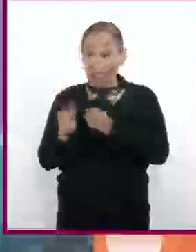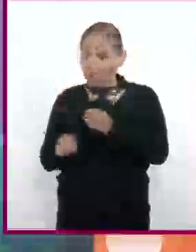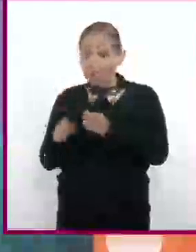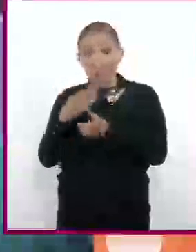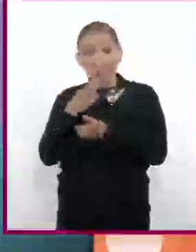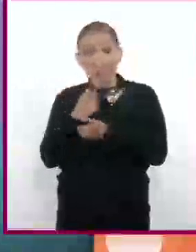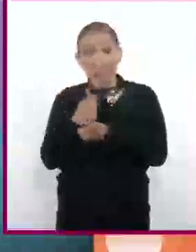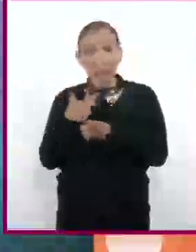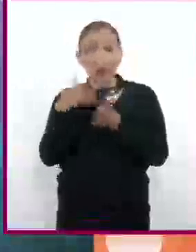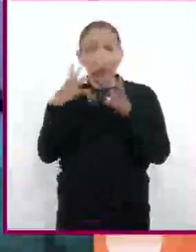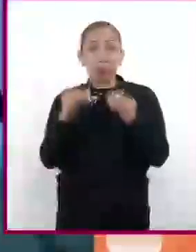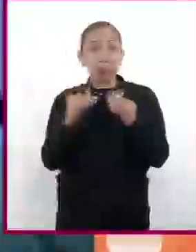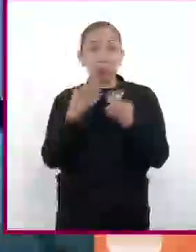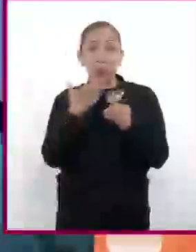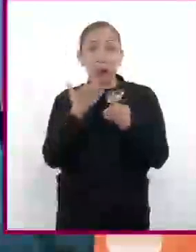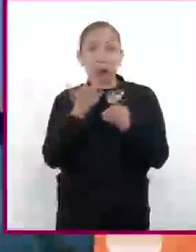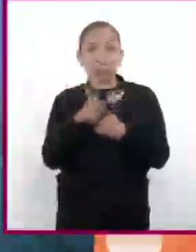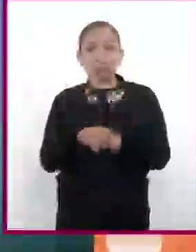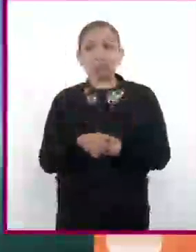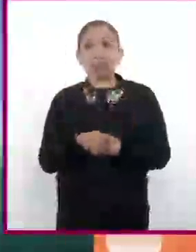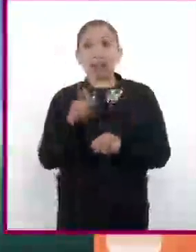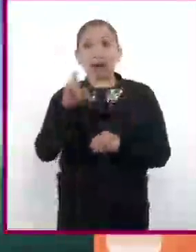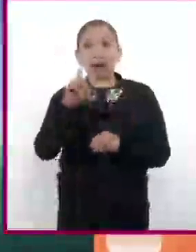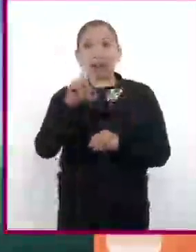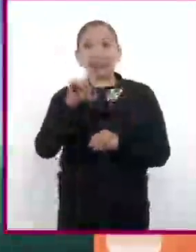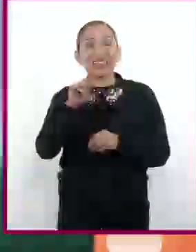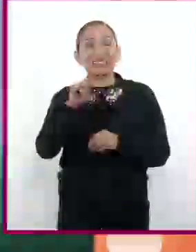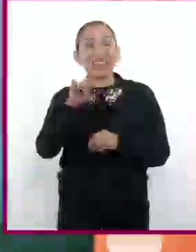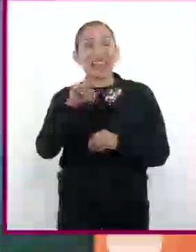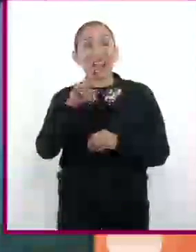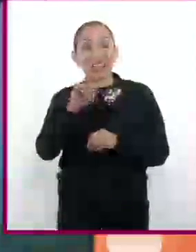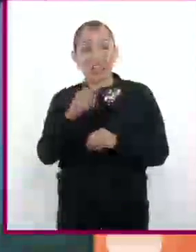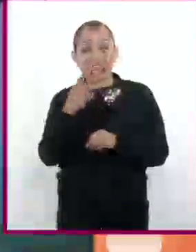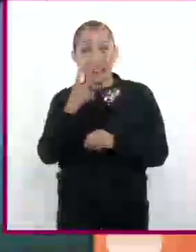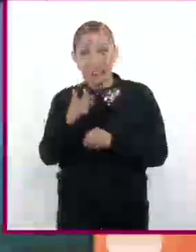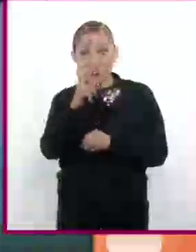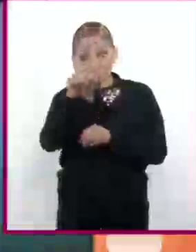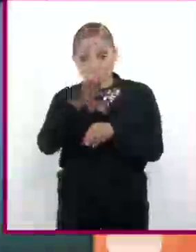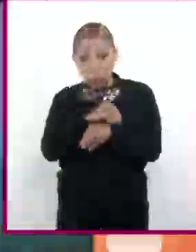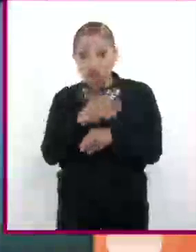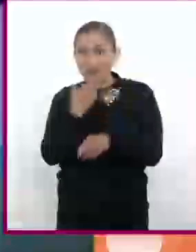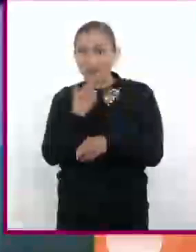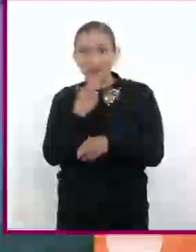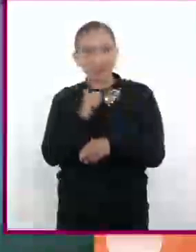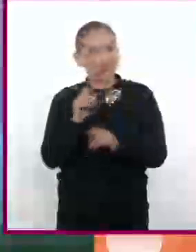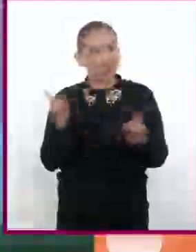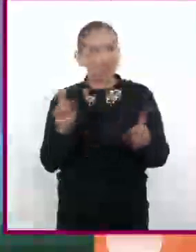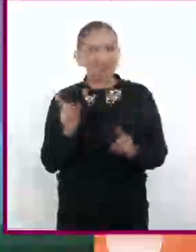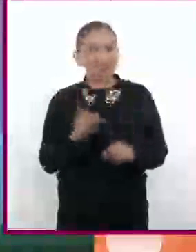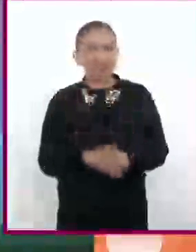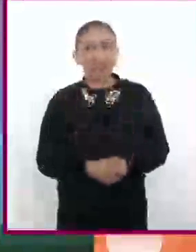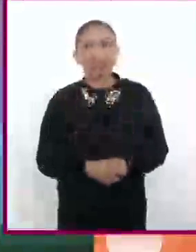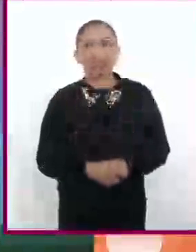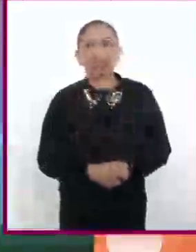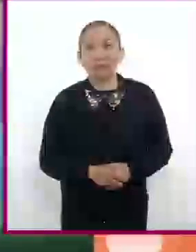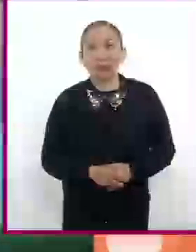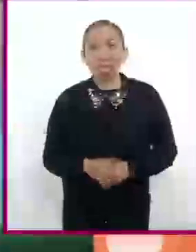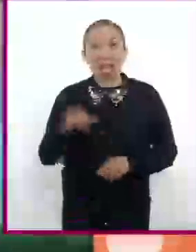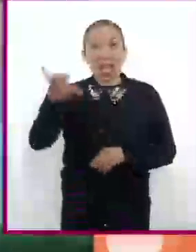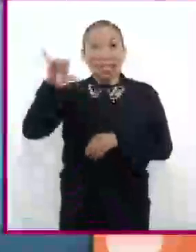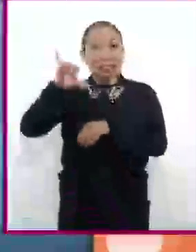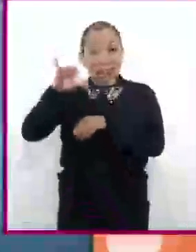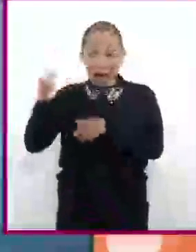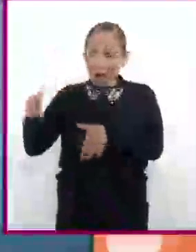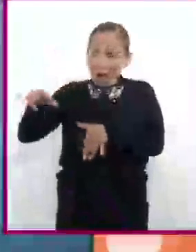apagado. En agua destilada no se observa la conducción de la corriente eléctrica. La disolución de sal